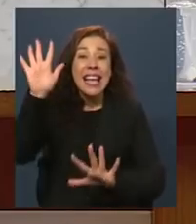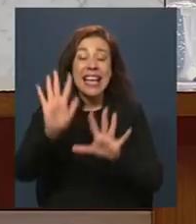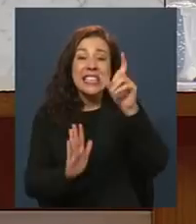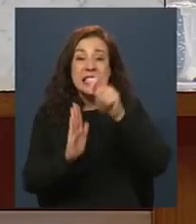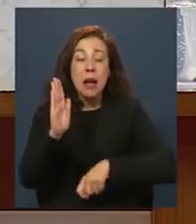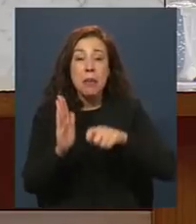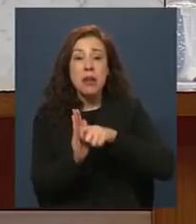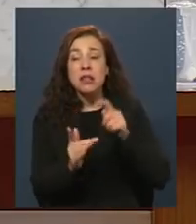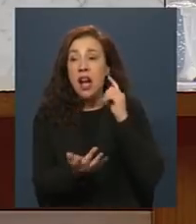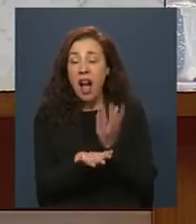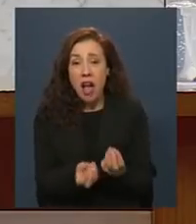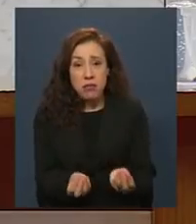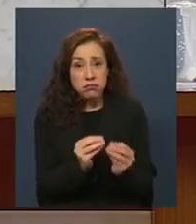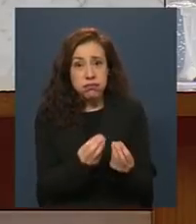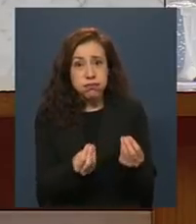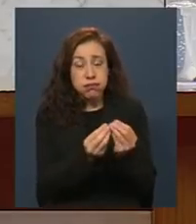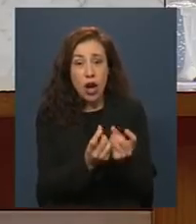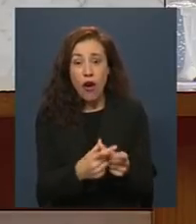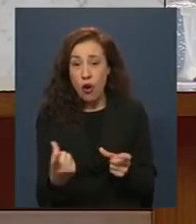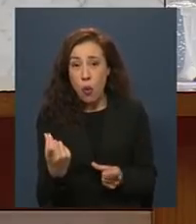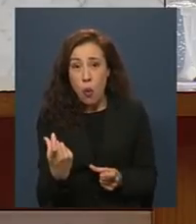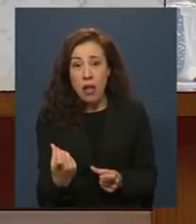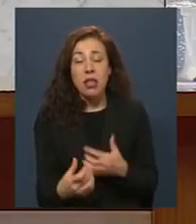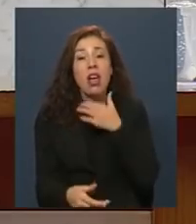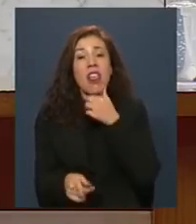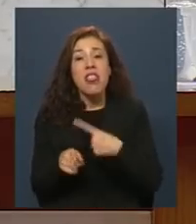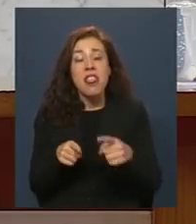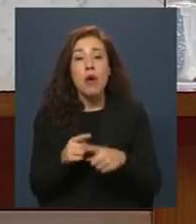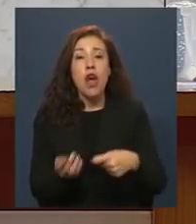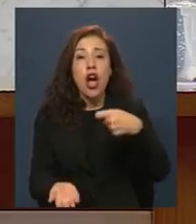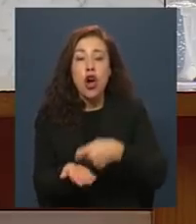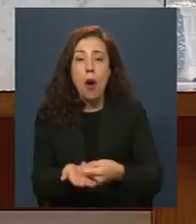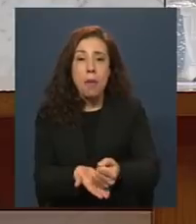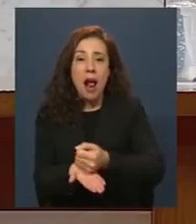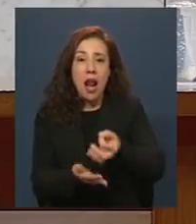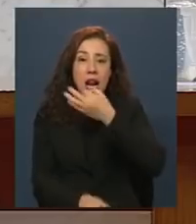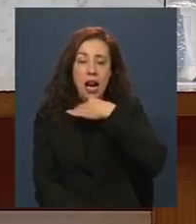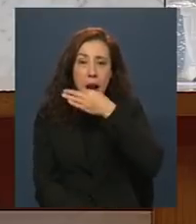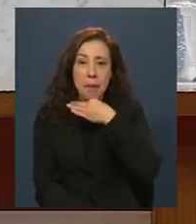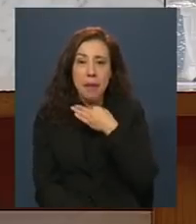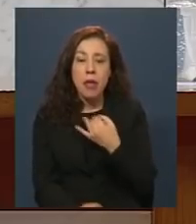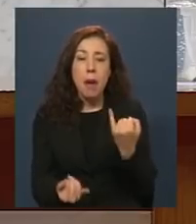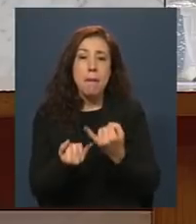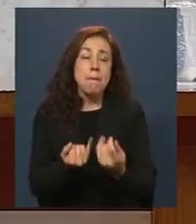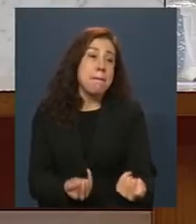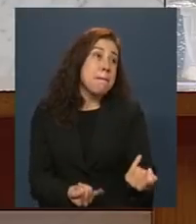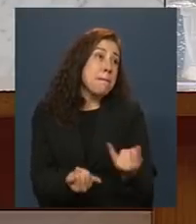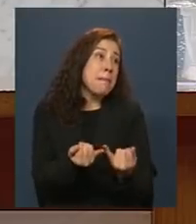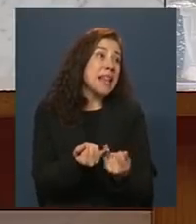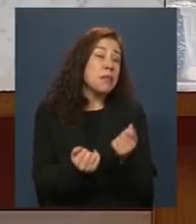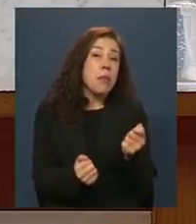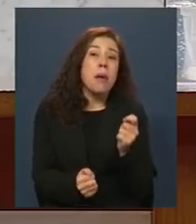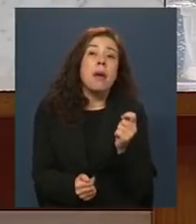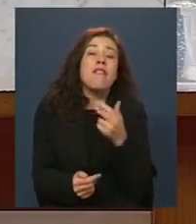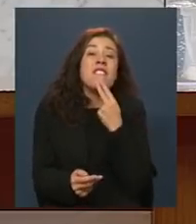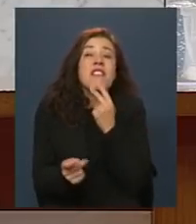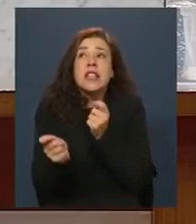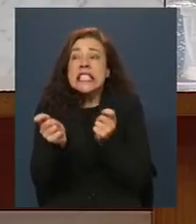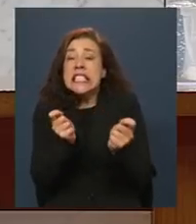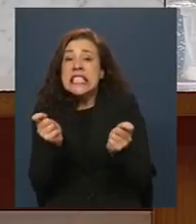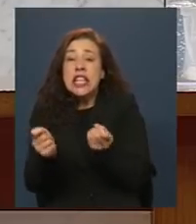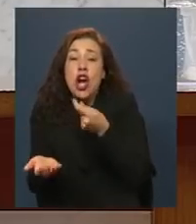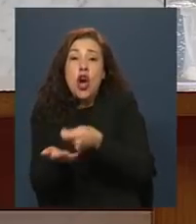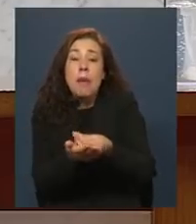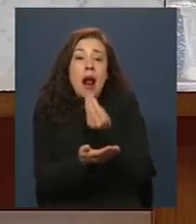vieron acumularse cuentas, deudas por la compra de medicamentos, préstamos para poder sobrellevar las necesidades de